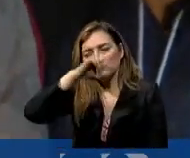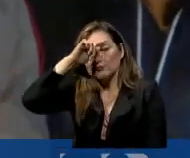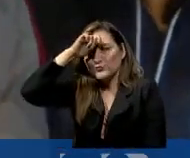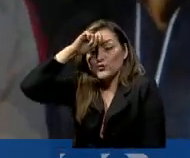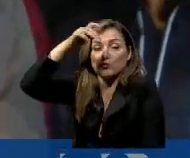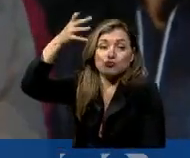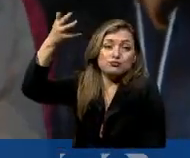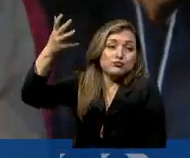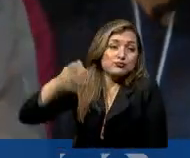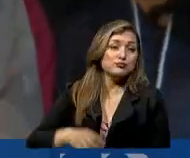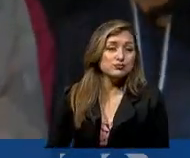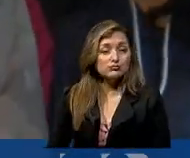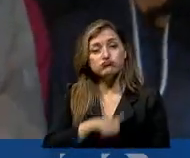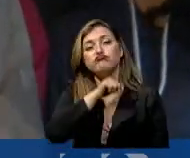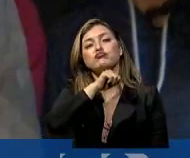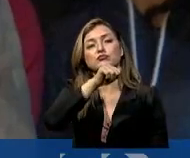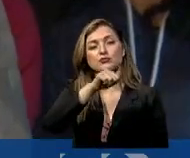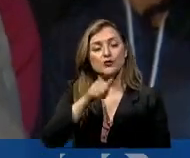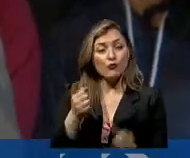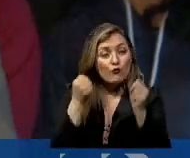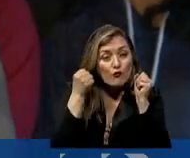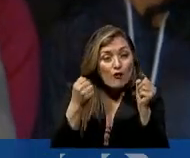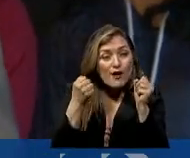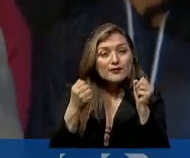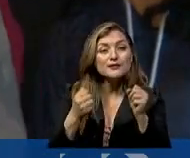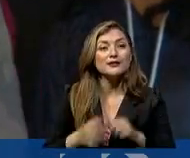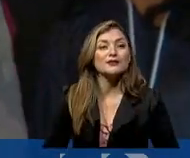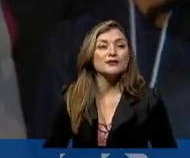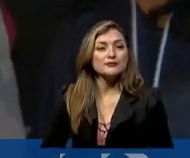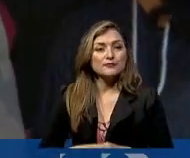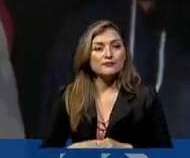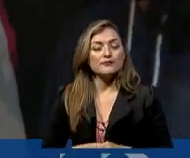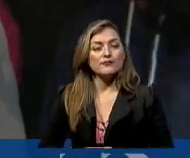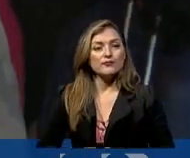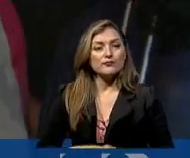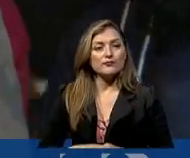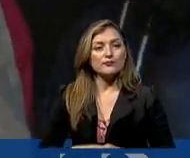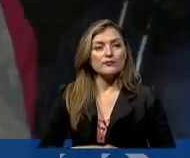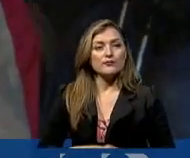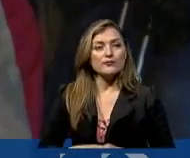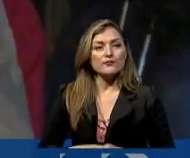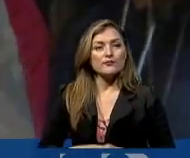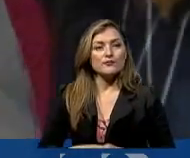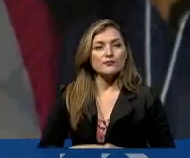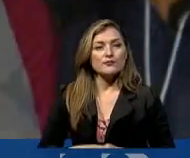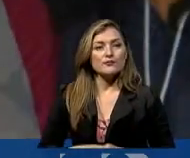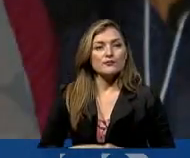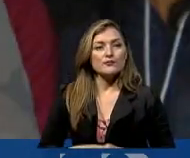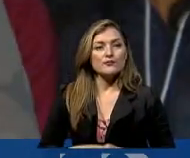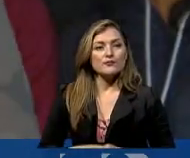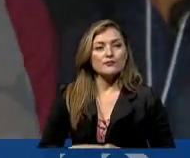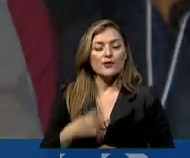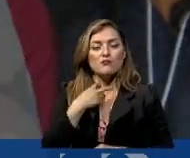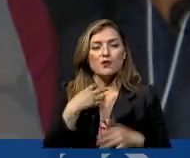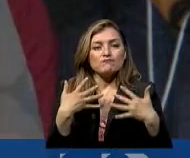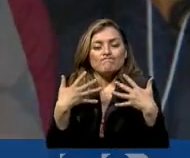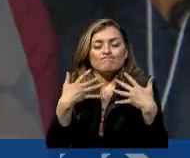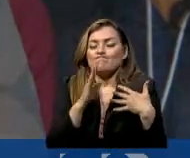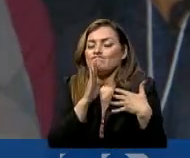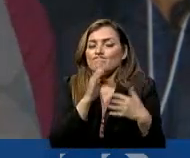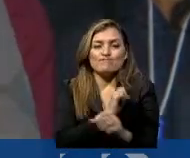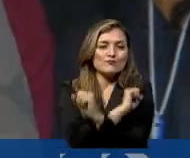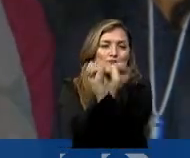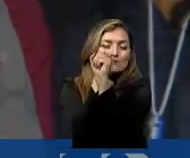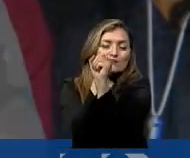del incremento de la delincuencia. Y más que todo, si nosotros vivimos en el temor y el miedo, nos roban todas las